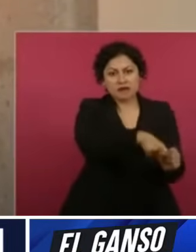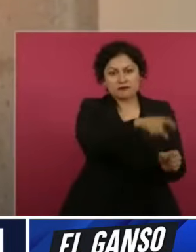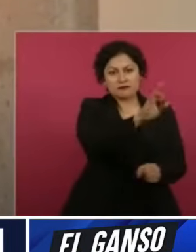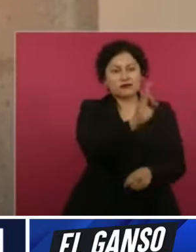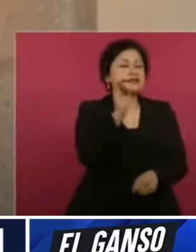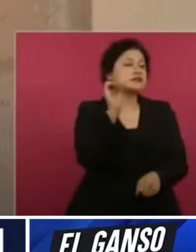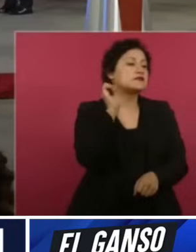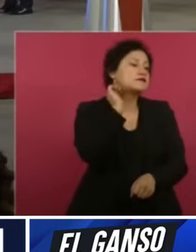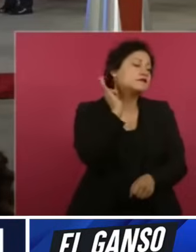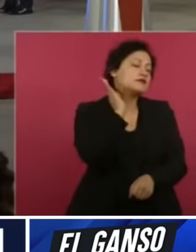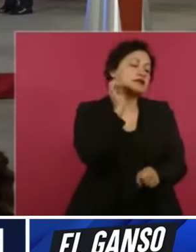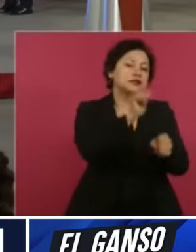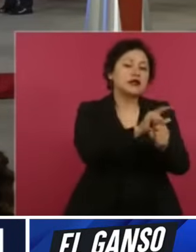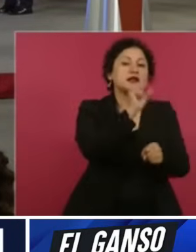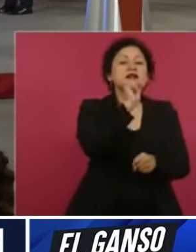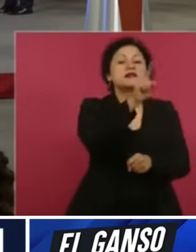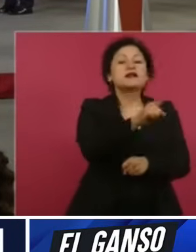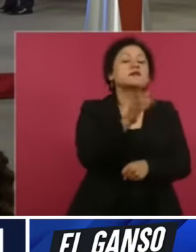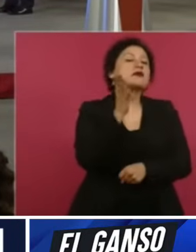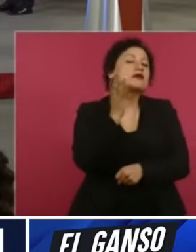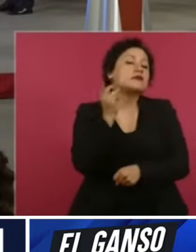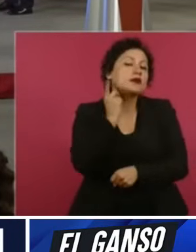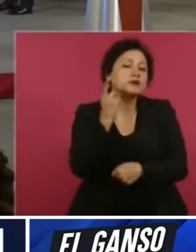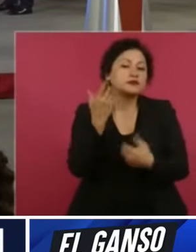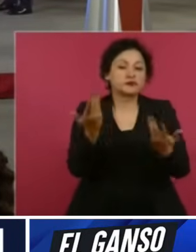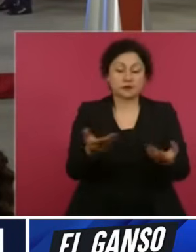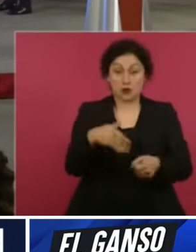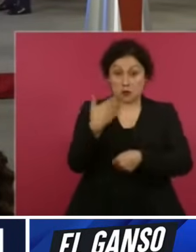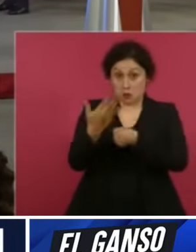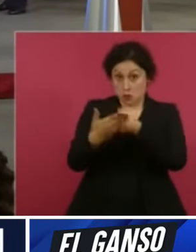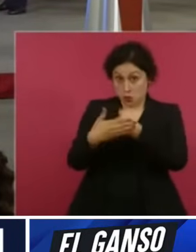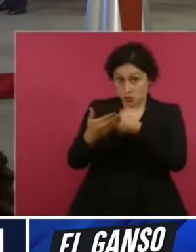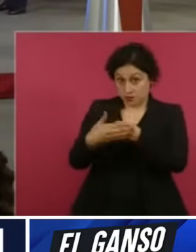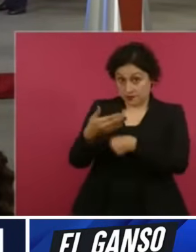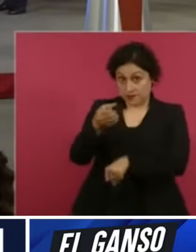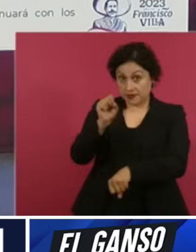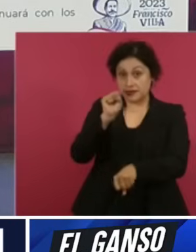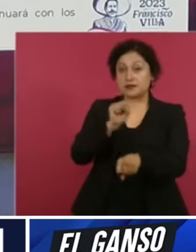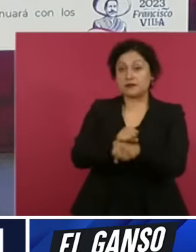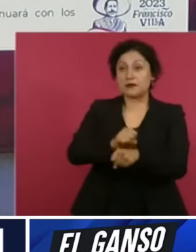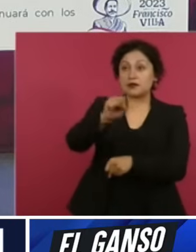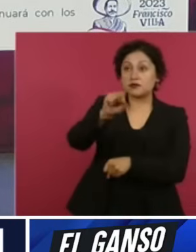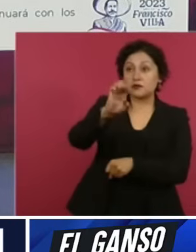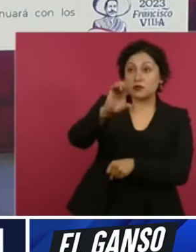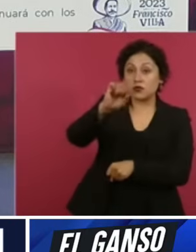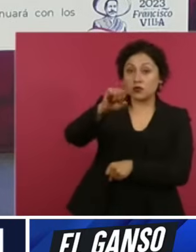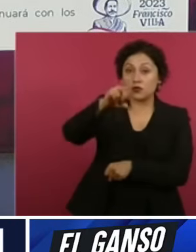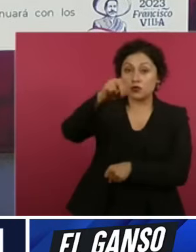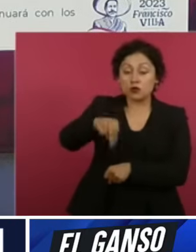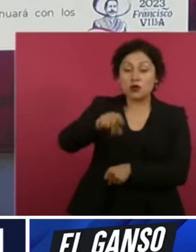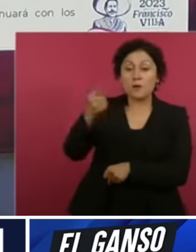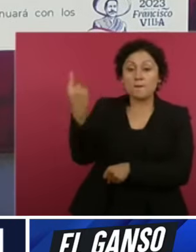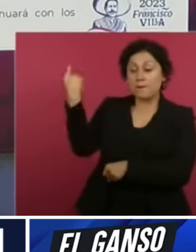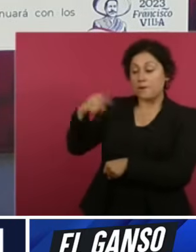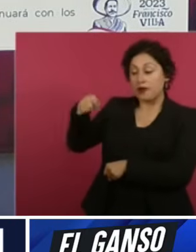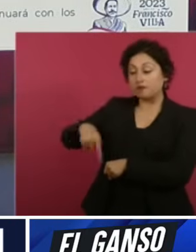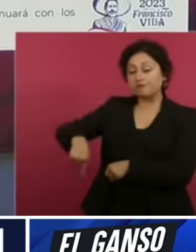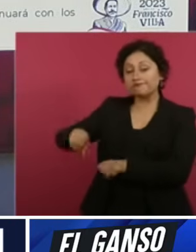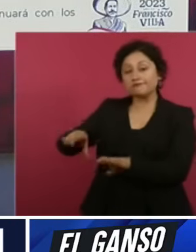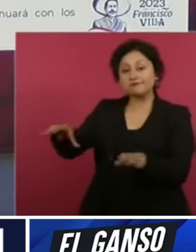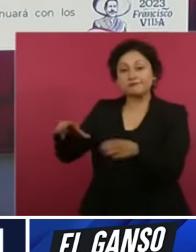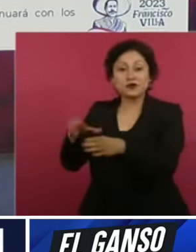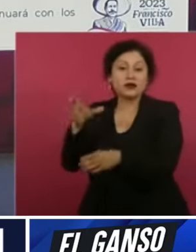del estado de Morelos la próxima semana la cámara de diputados por mandato de la corte deberá determinar y